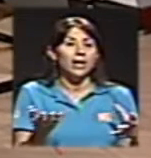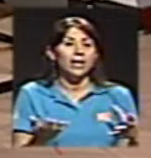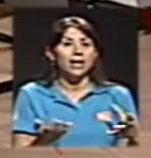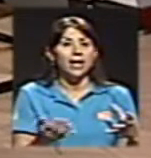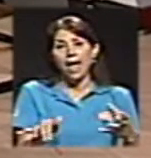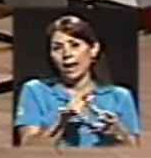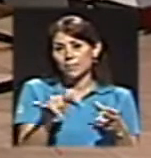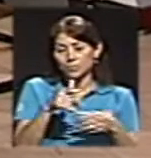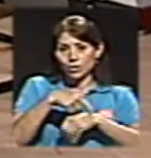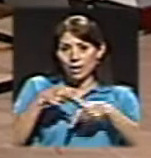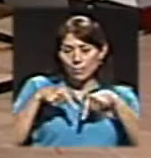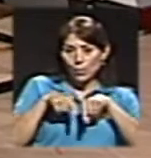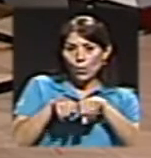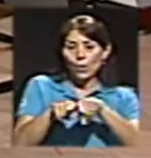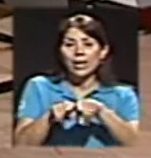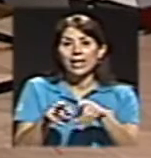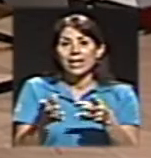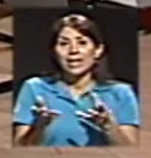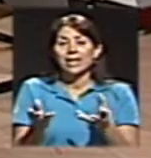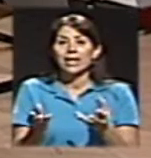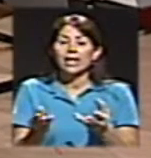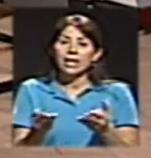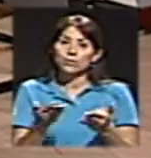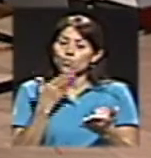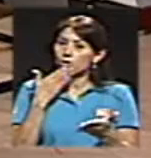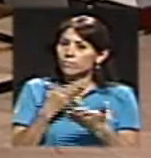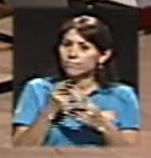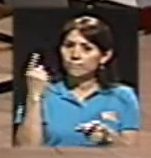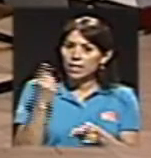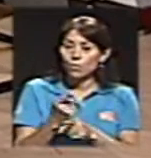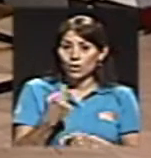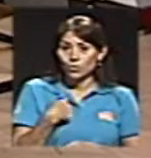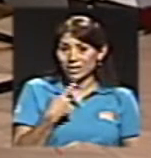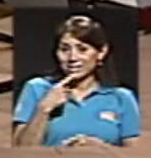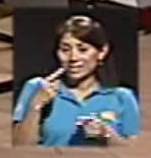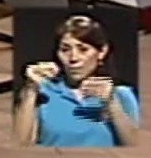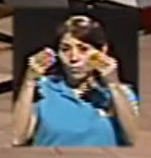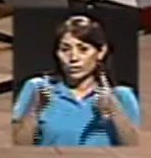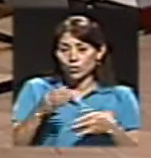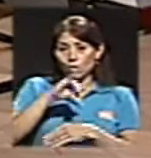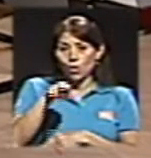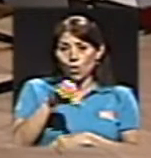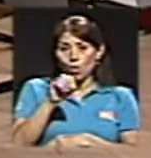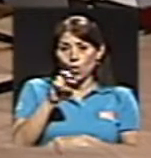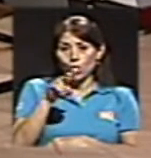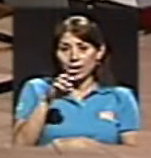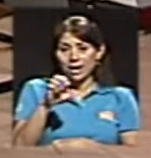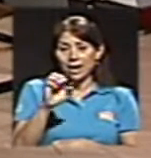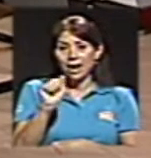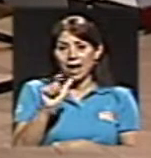al mismo tiempo que es muy adecuado, y lo decía mi profesor Jorge Alfaro, de que